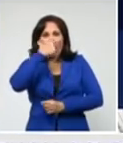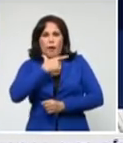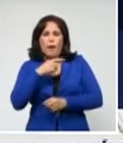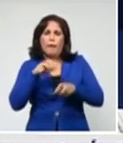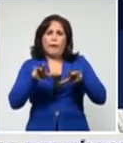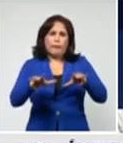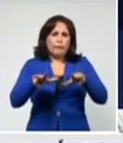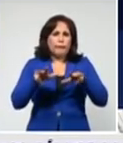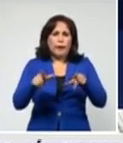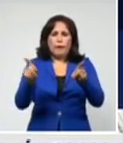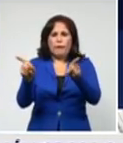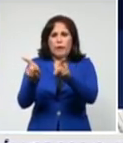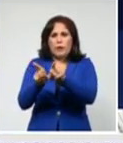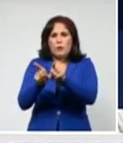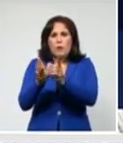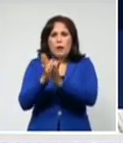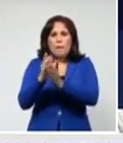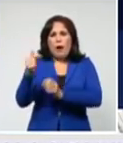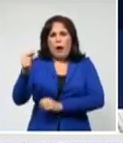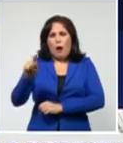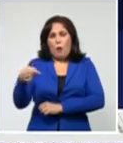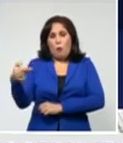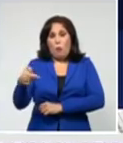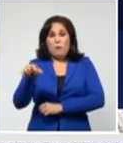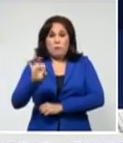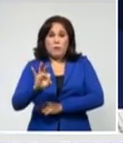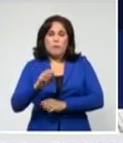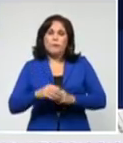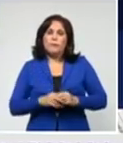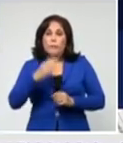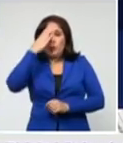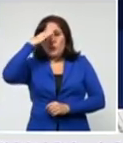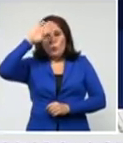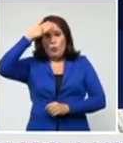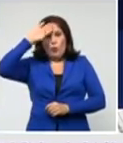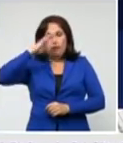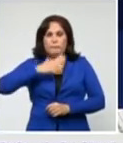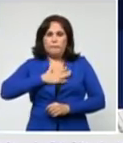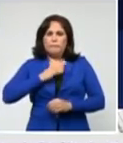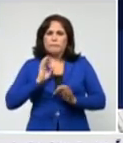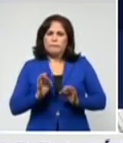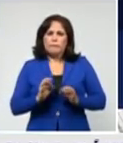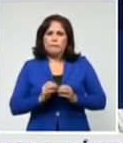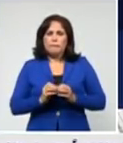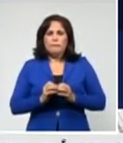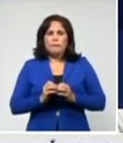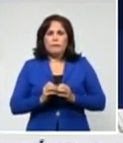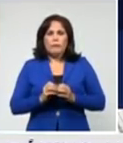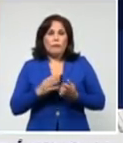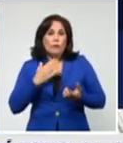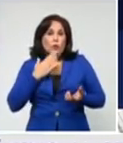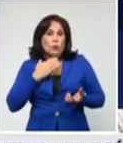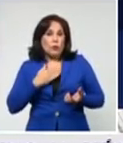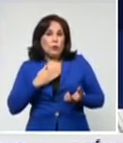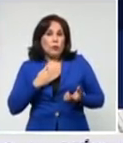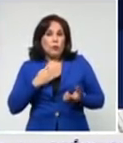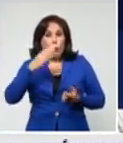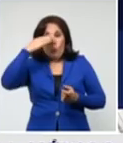pandemia como se está comportando. Y finalmente Cuba, con el comportamiento de toda